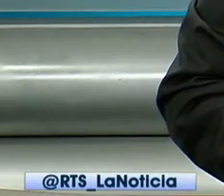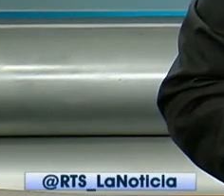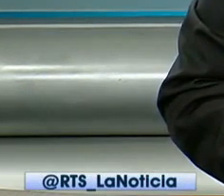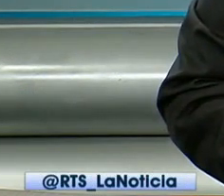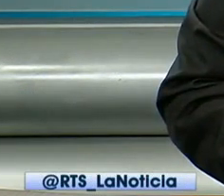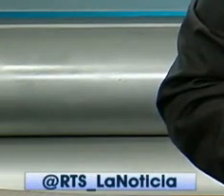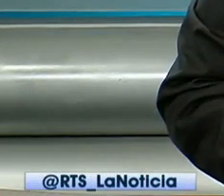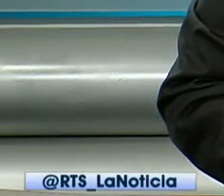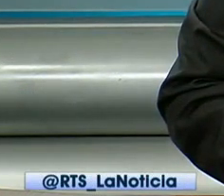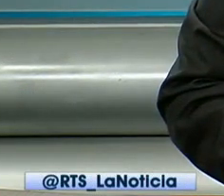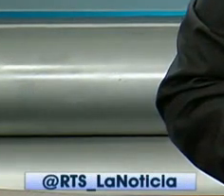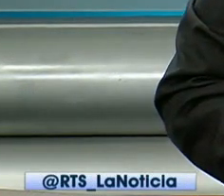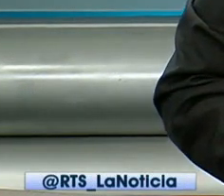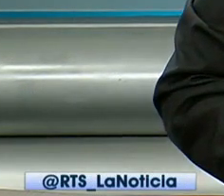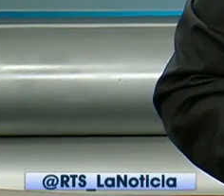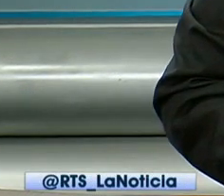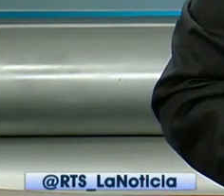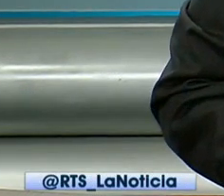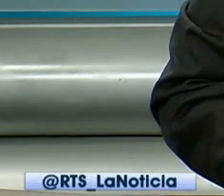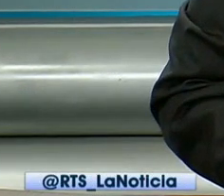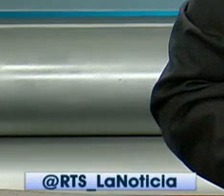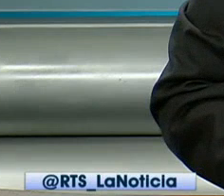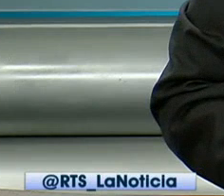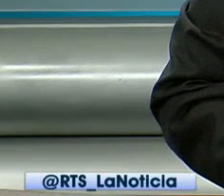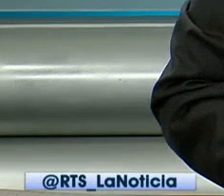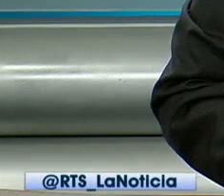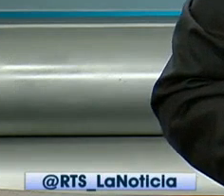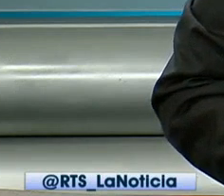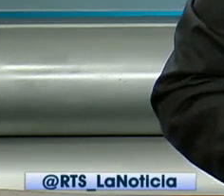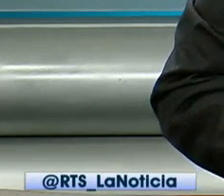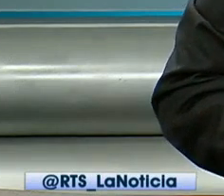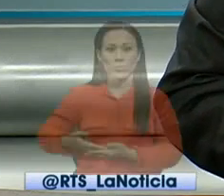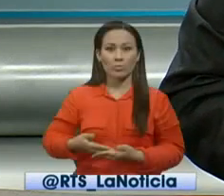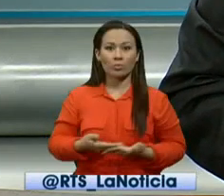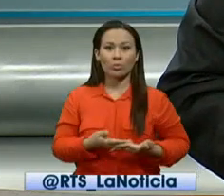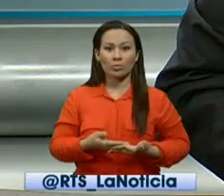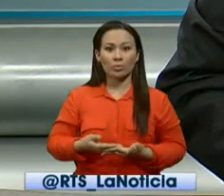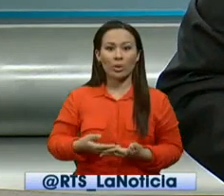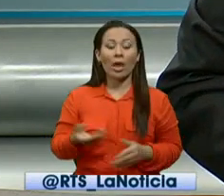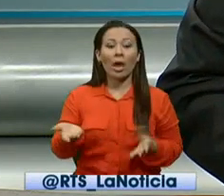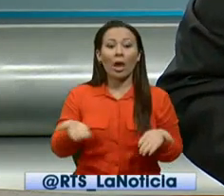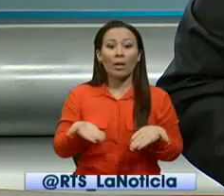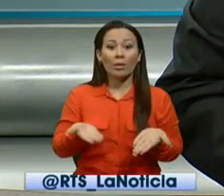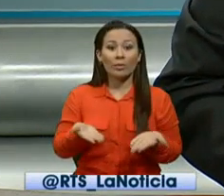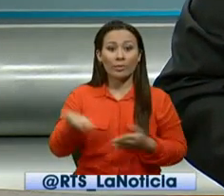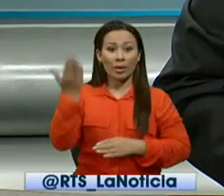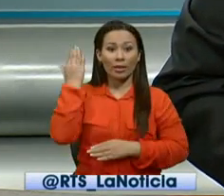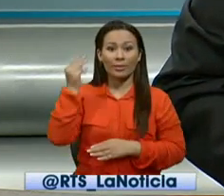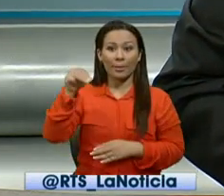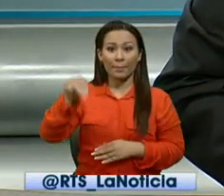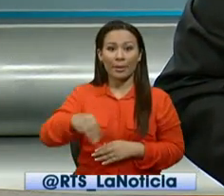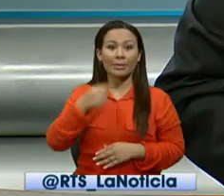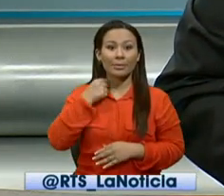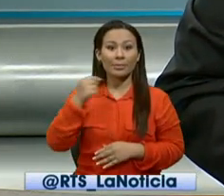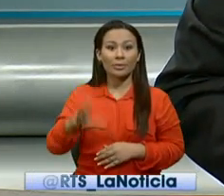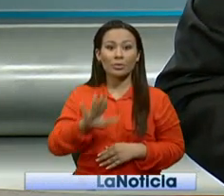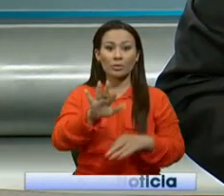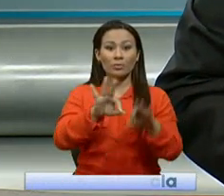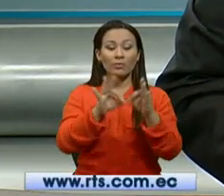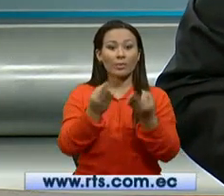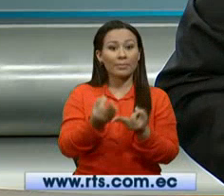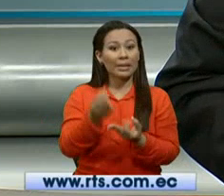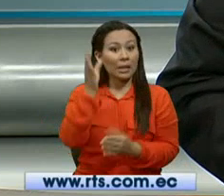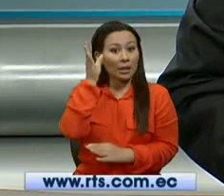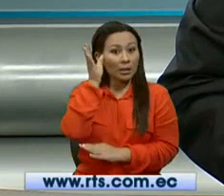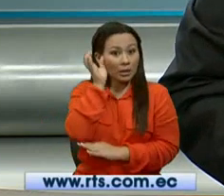apenas 6 meses de edad. Ellas estaban desaparecidas desde el día martes de la semana anterior y sus familiares